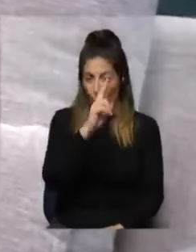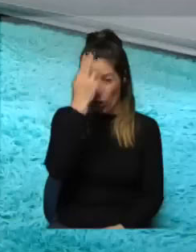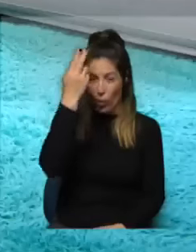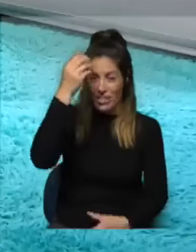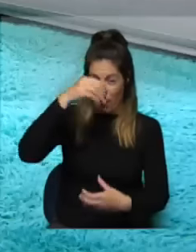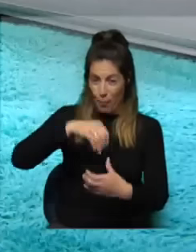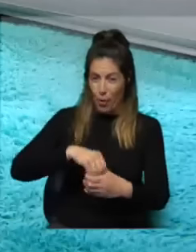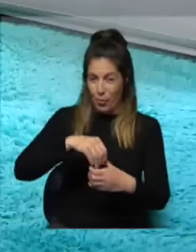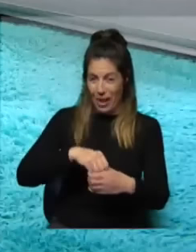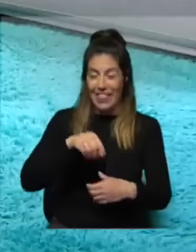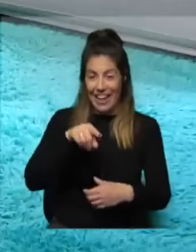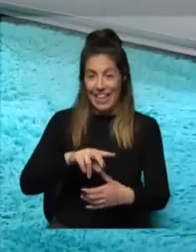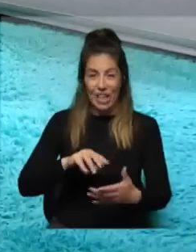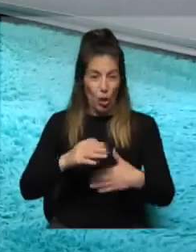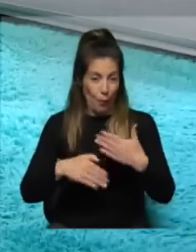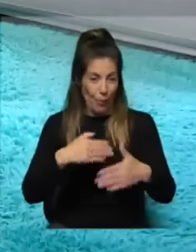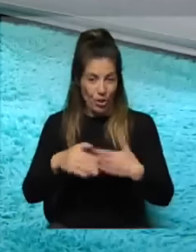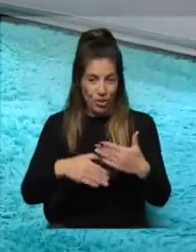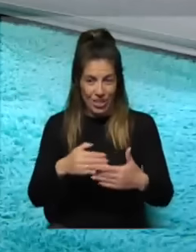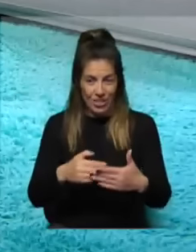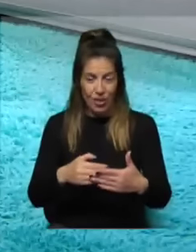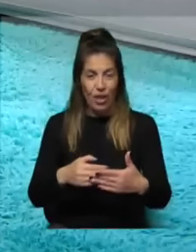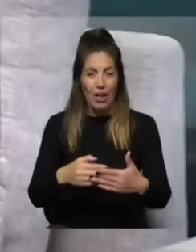involucrada en estos procesos, a mí además